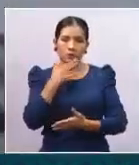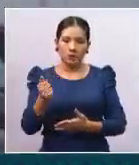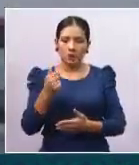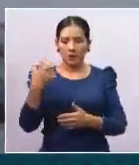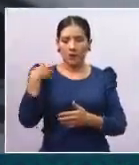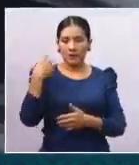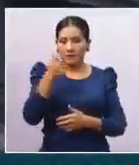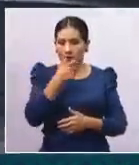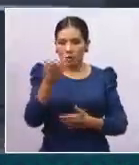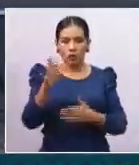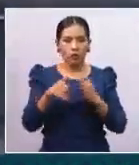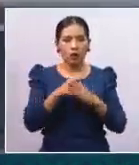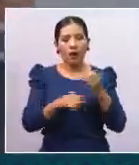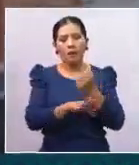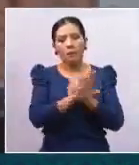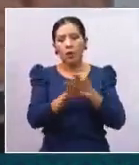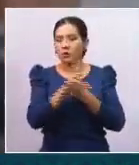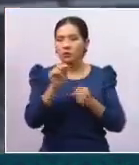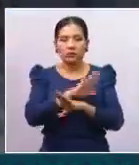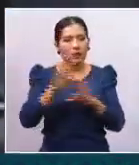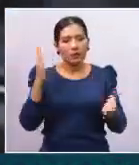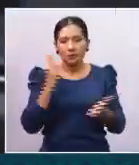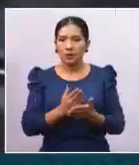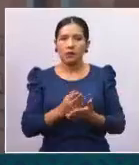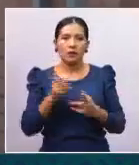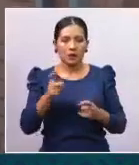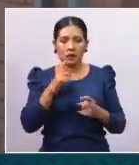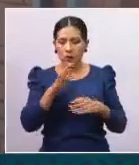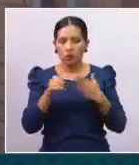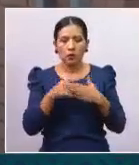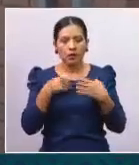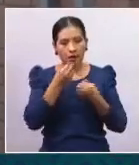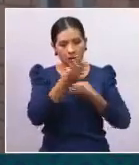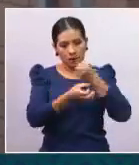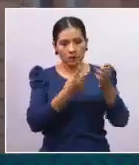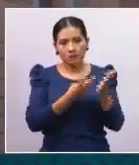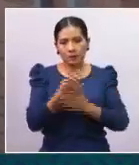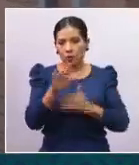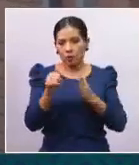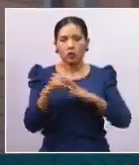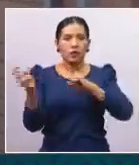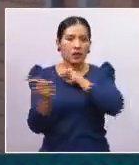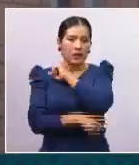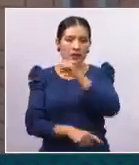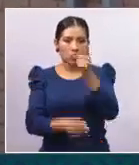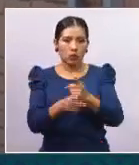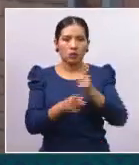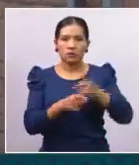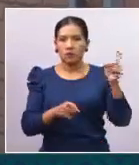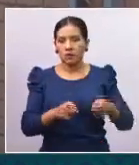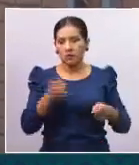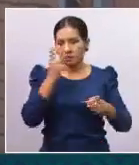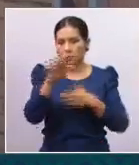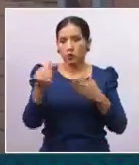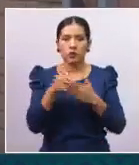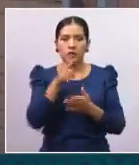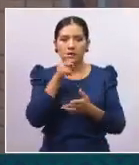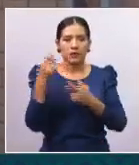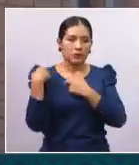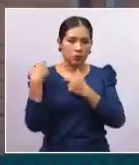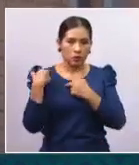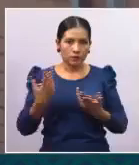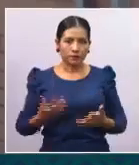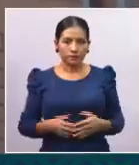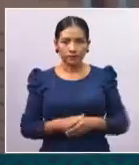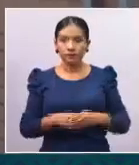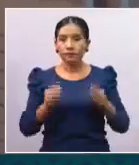quienes realizaron los abusos y aportar a las investigaciones para que se sancione penalmente a los responsables. La Compañía